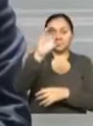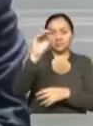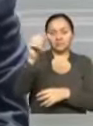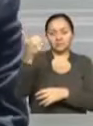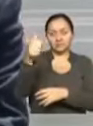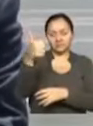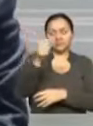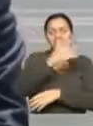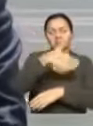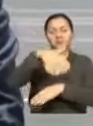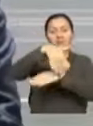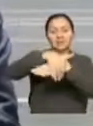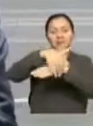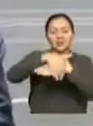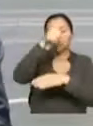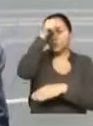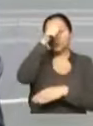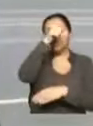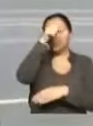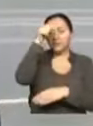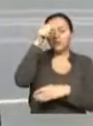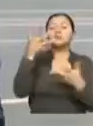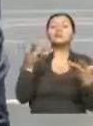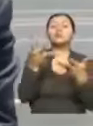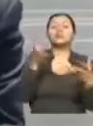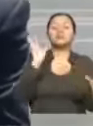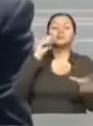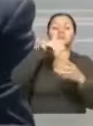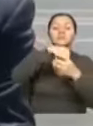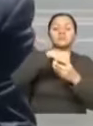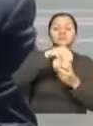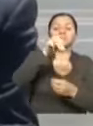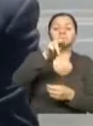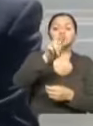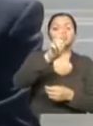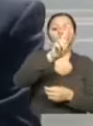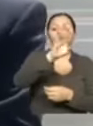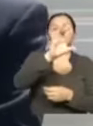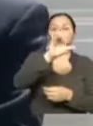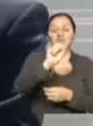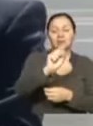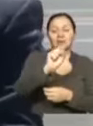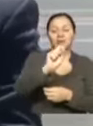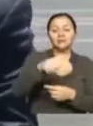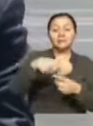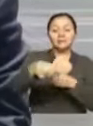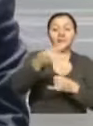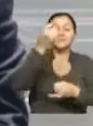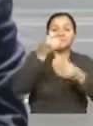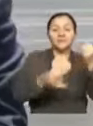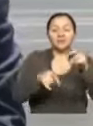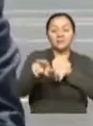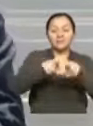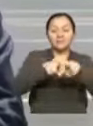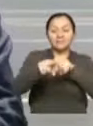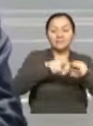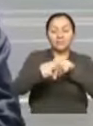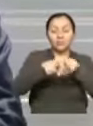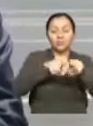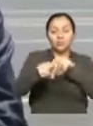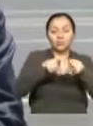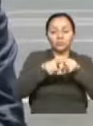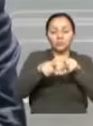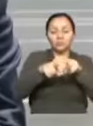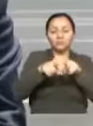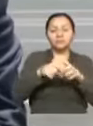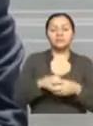De tarde y el día domingo nos trasladaremos a Murcia, donde serán las semifinales, el encebollado del